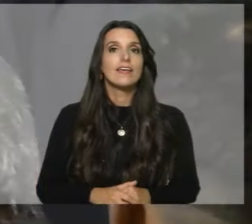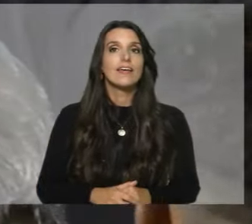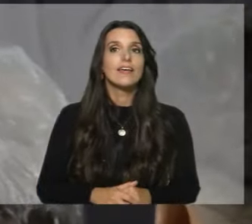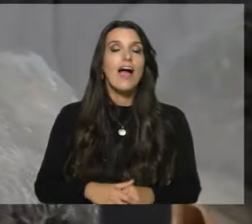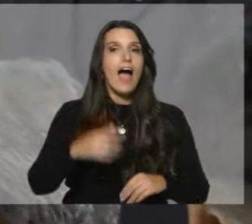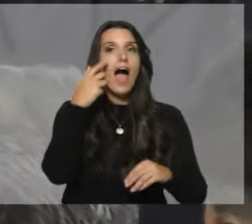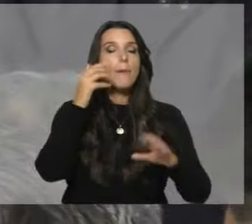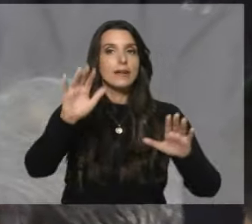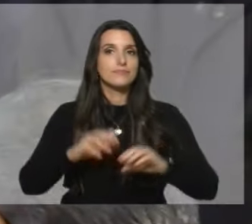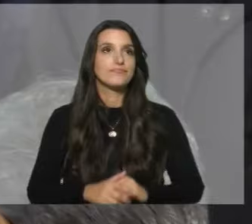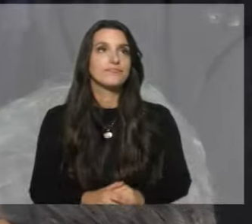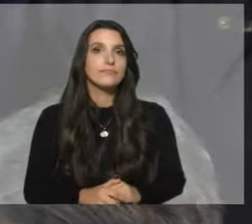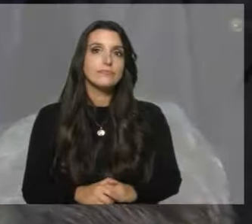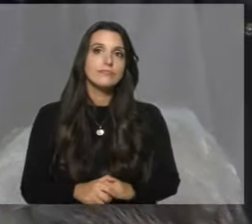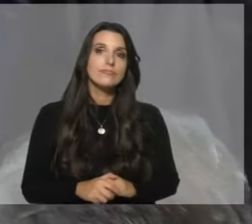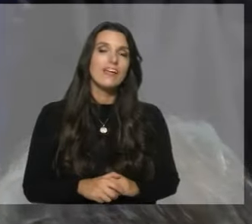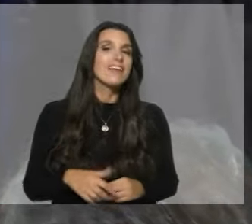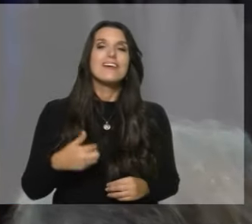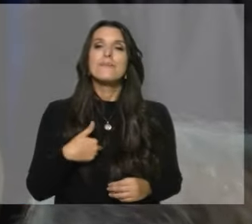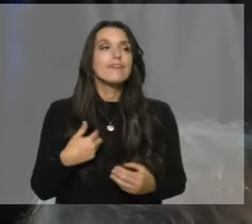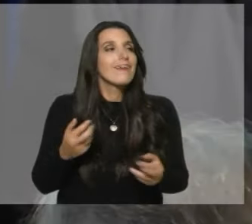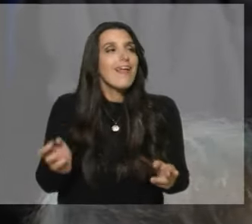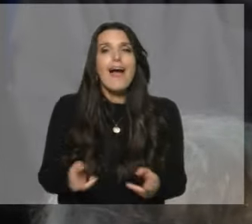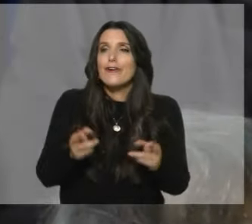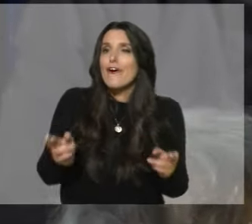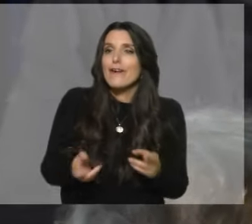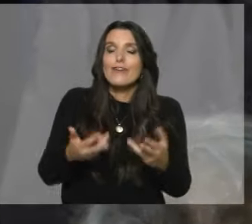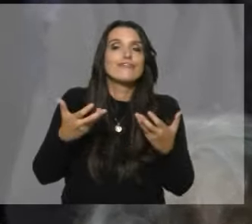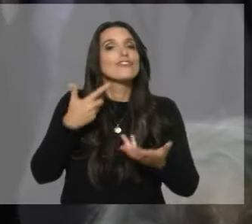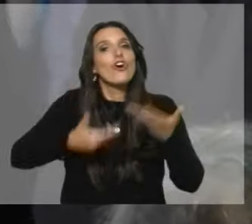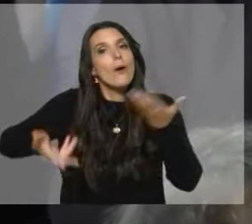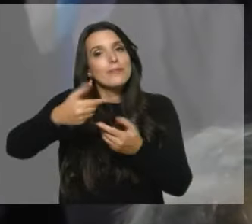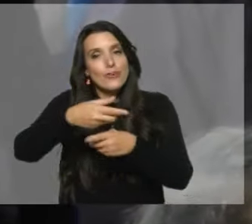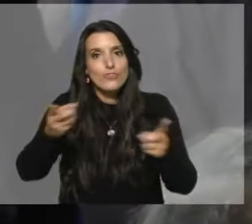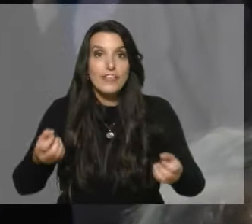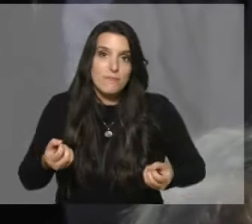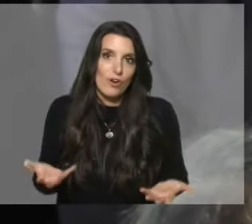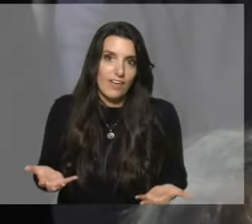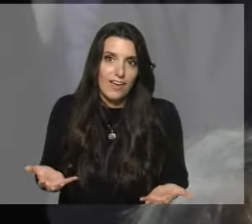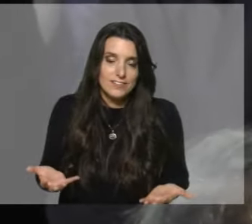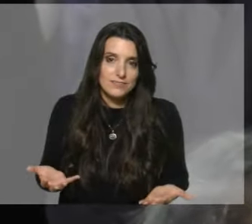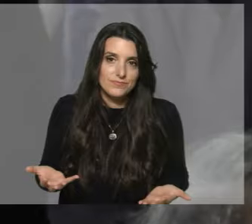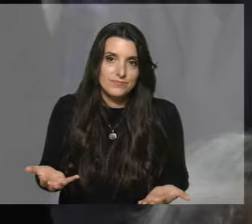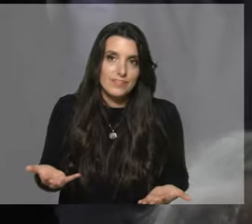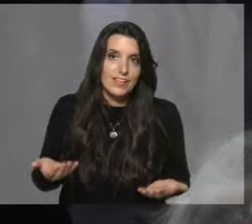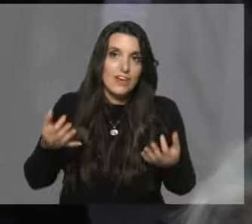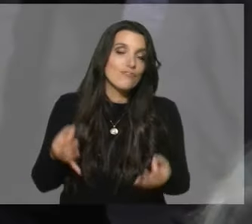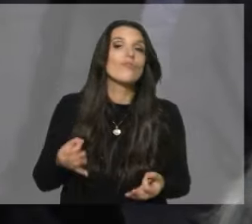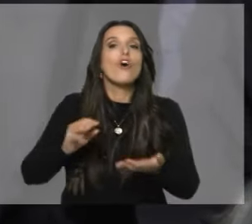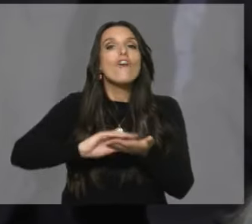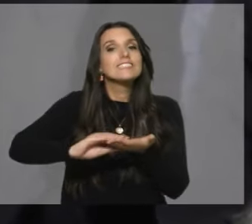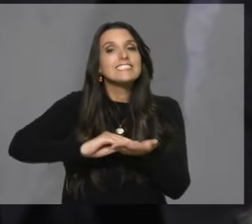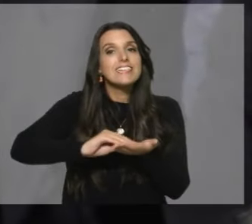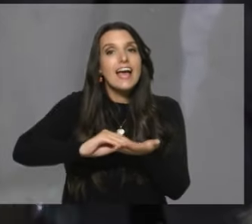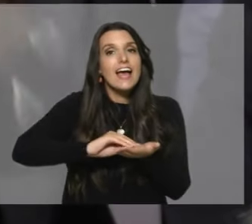A ver, me pasó una cosa extrañísima. Yo le quiero compartir con ustedes porque el que estaba en la recepción